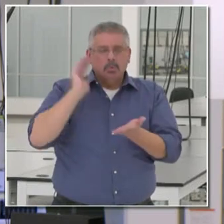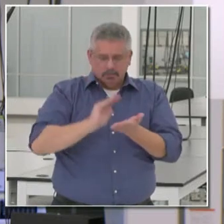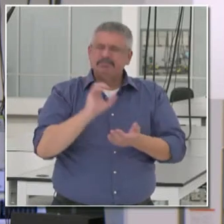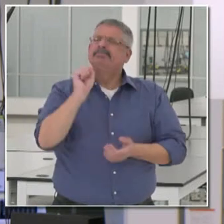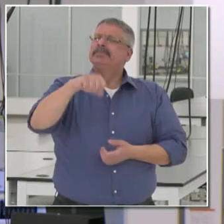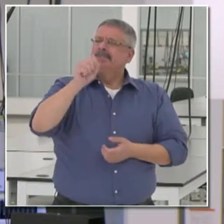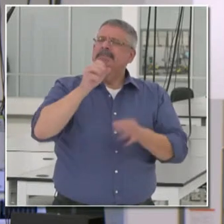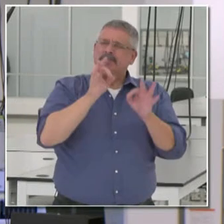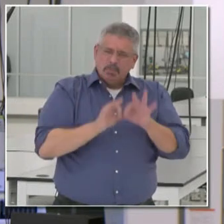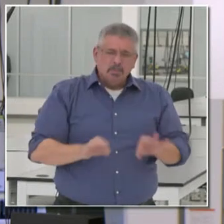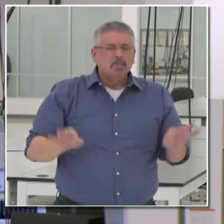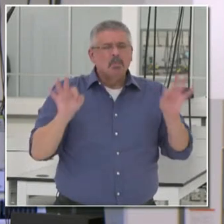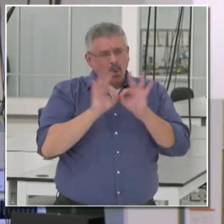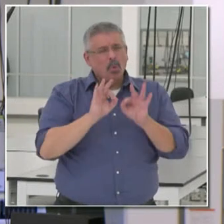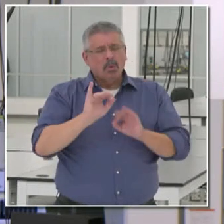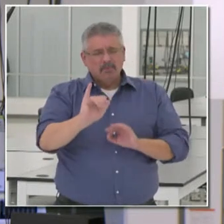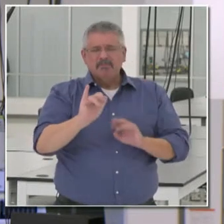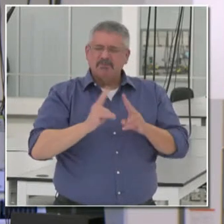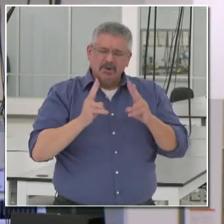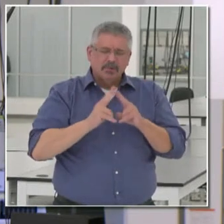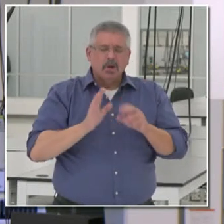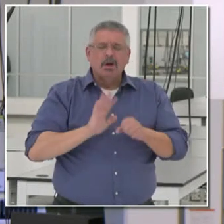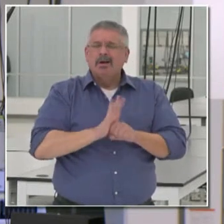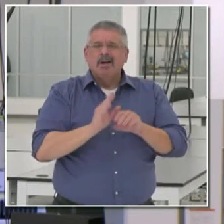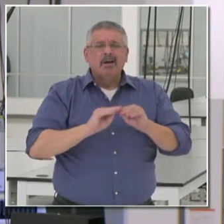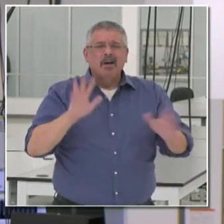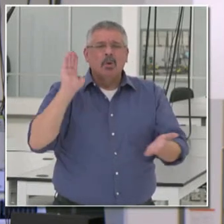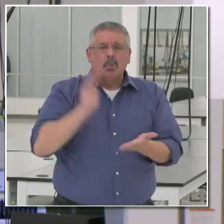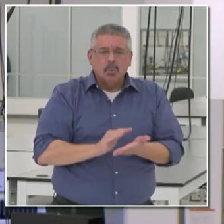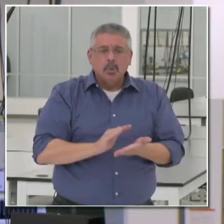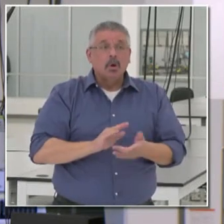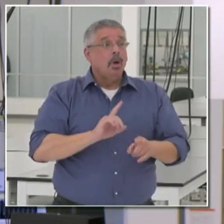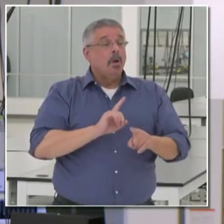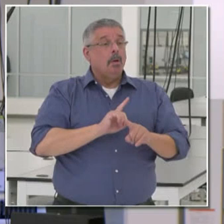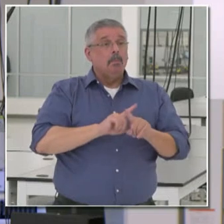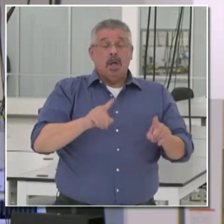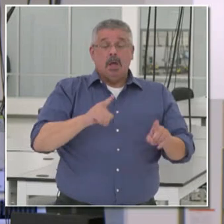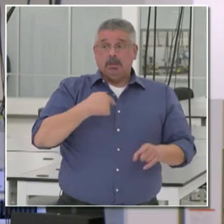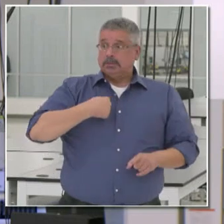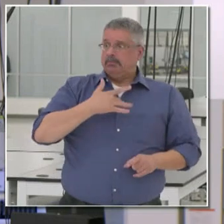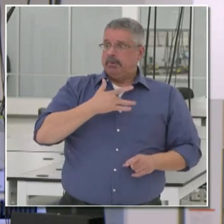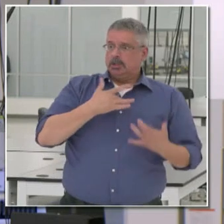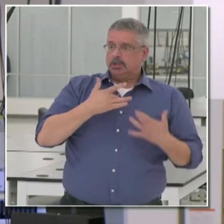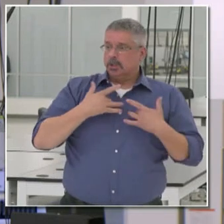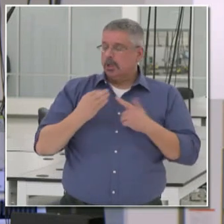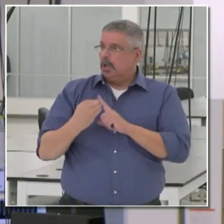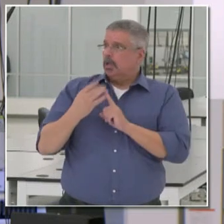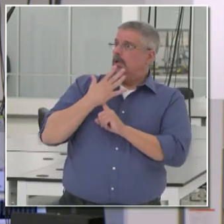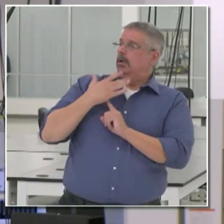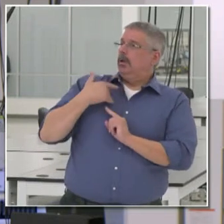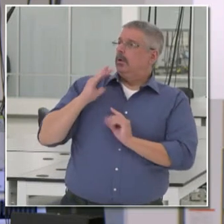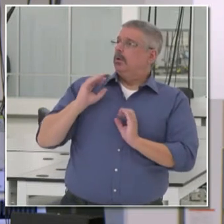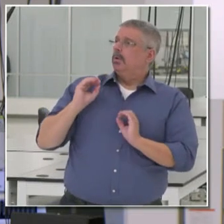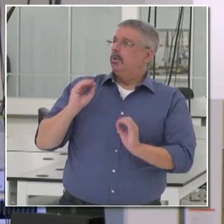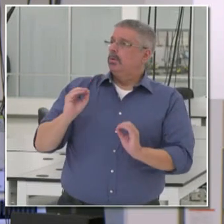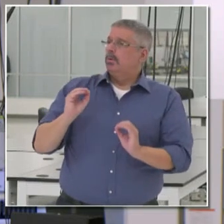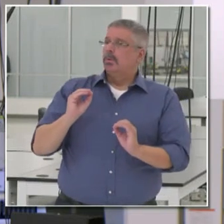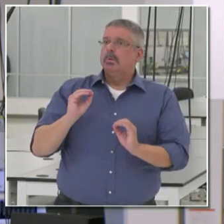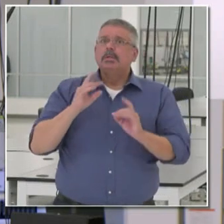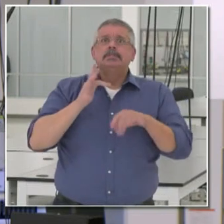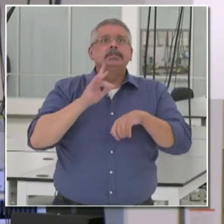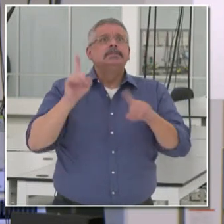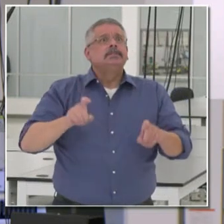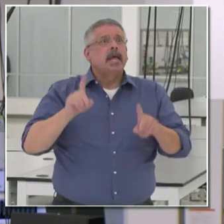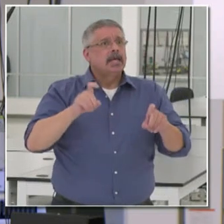con otros estas son sumamente importantes para evitarlo pero cuando uno está expuesto preocupado o incluso cuando no lo está